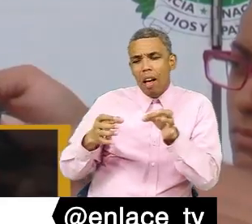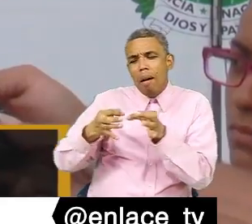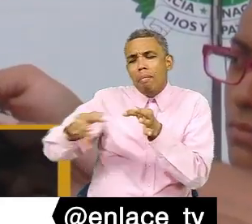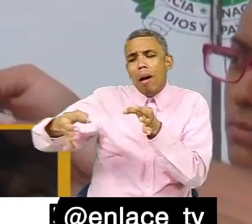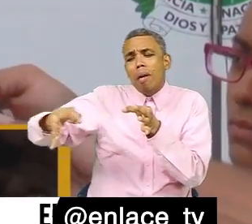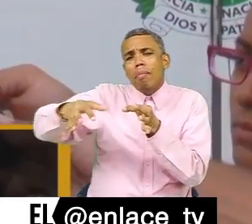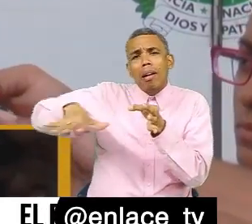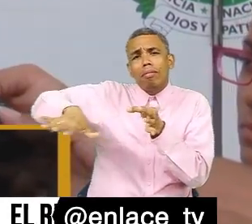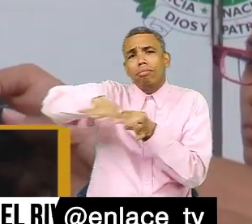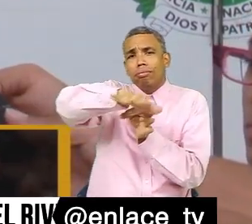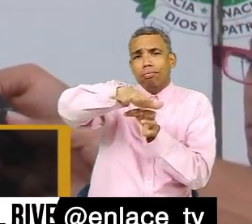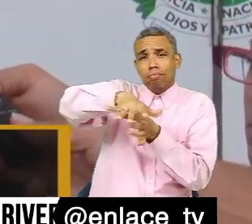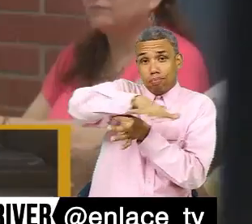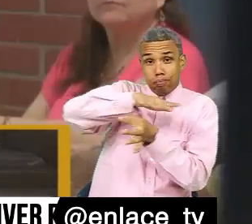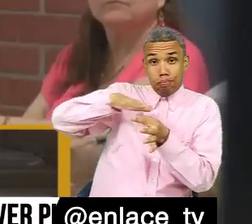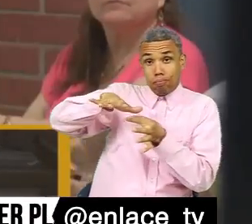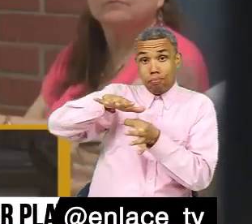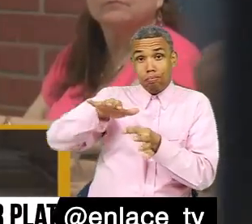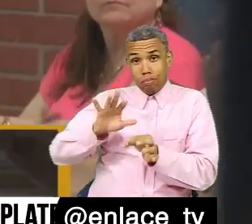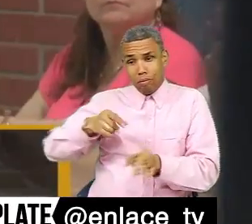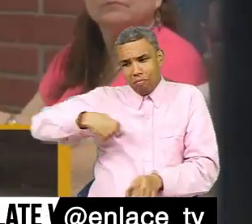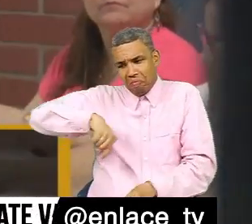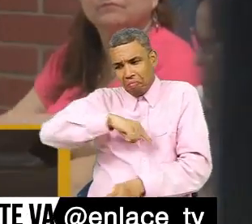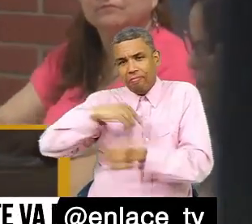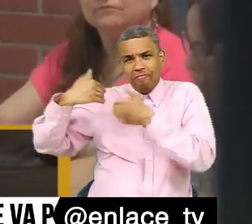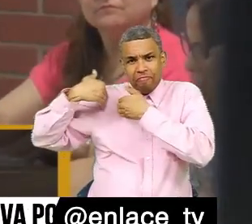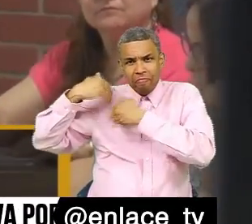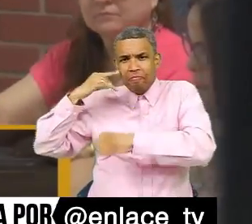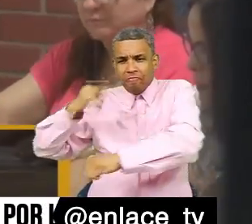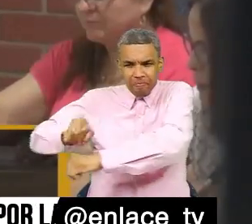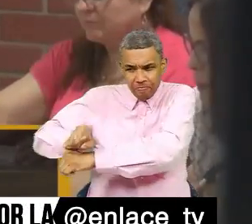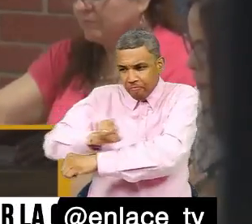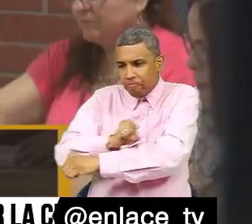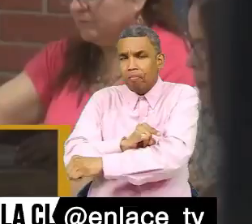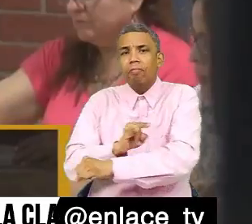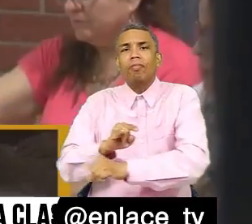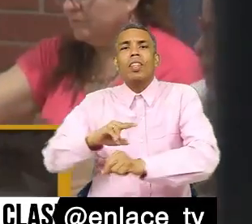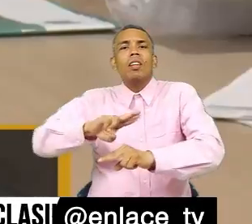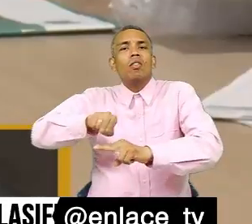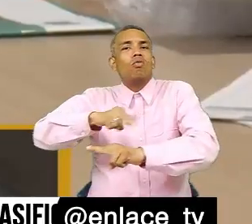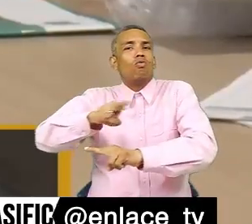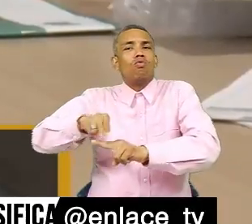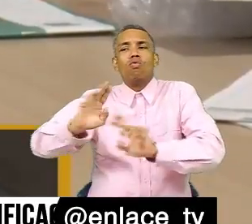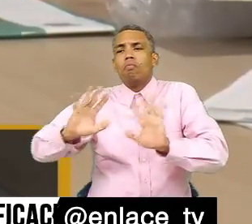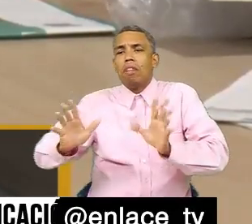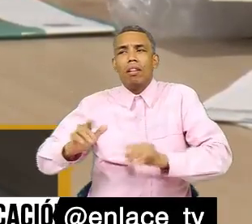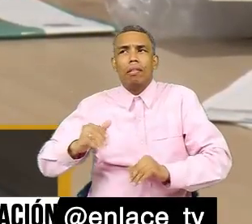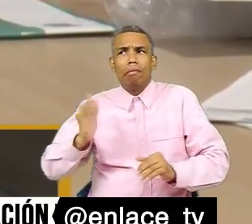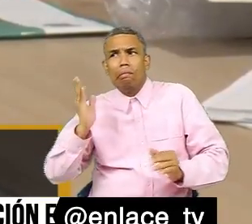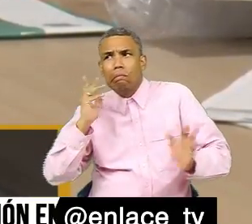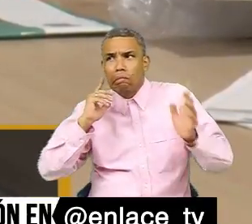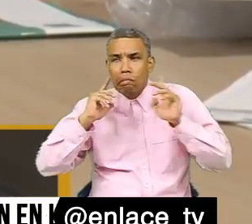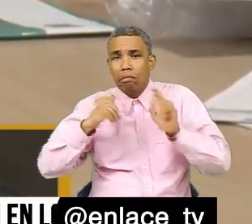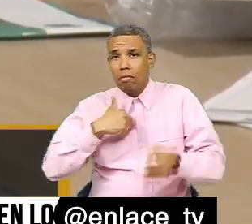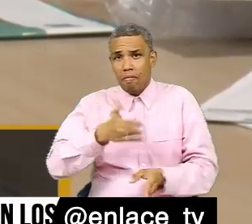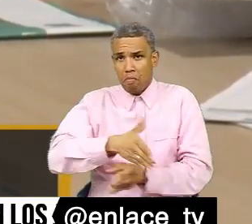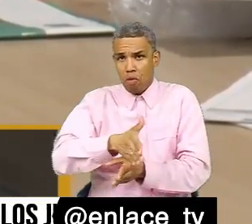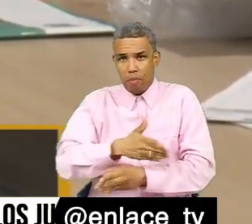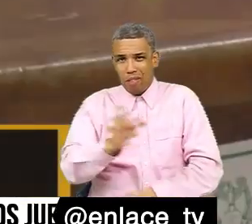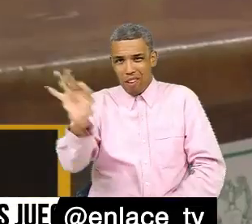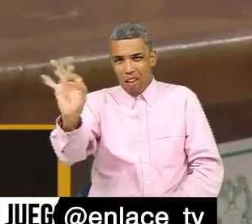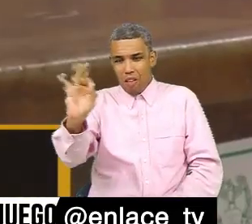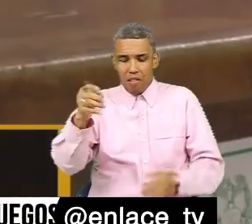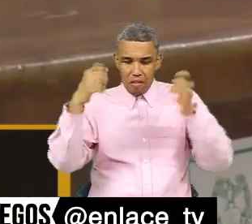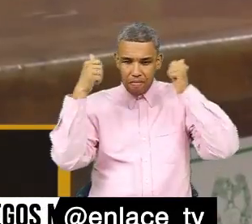este departamento de policía, trascendió pues la jornada electoral sin ningún inconveniente, absolutamente sin ningún